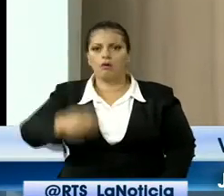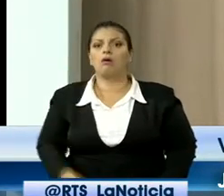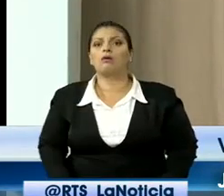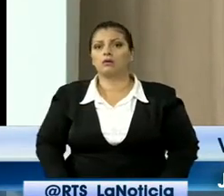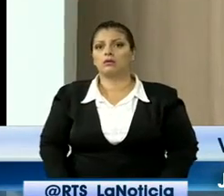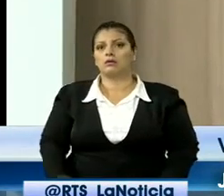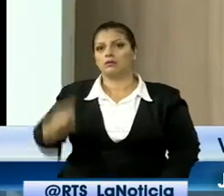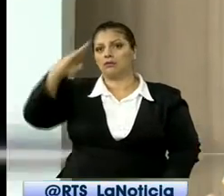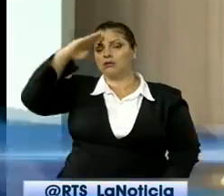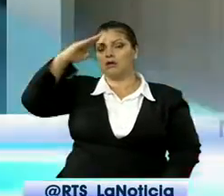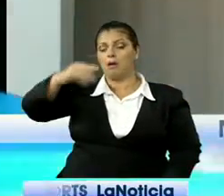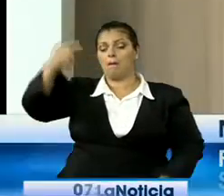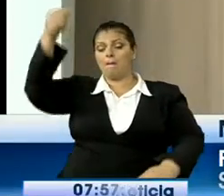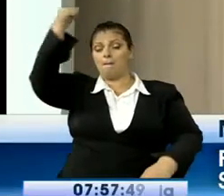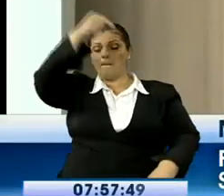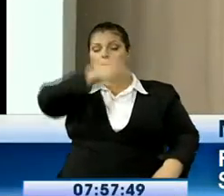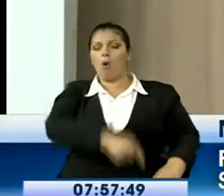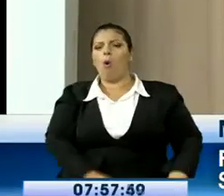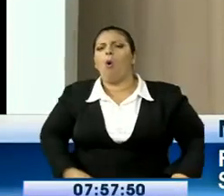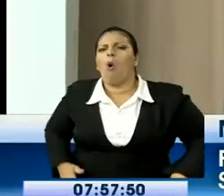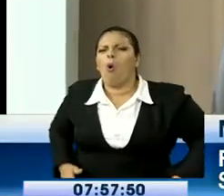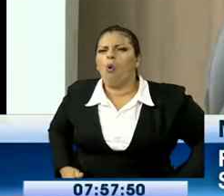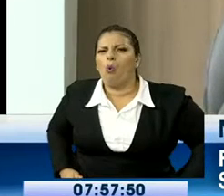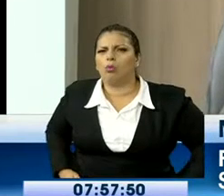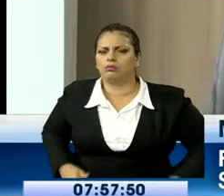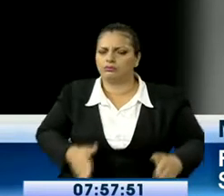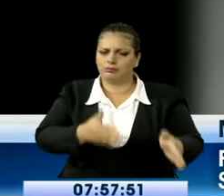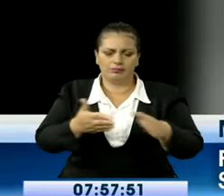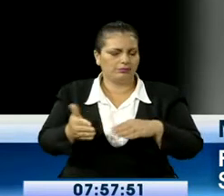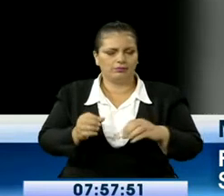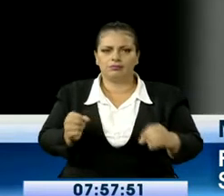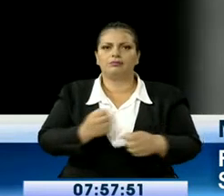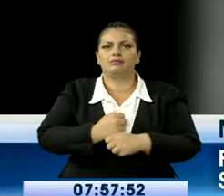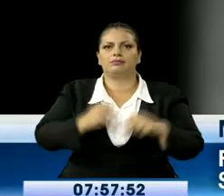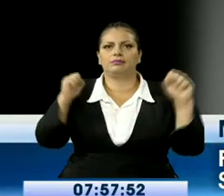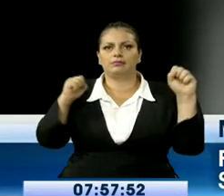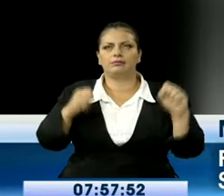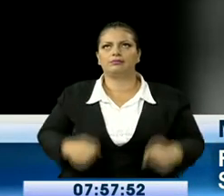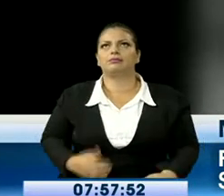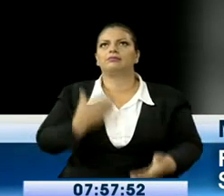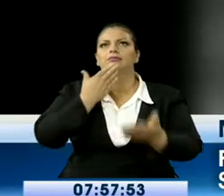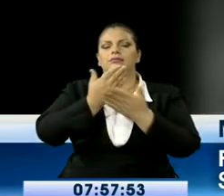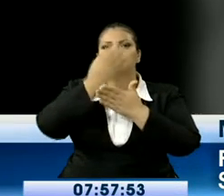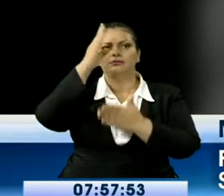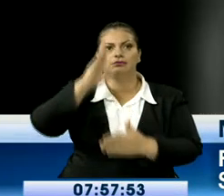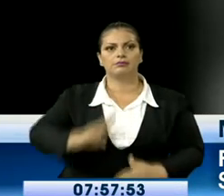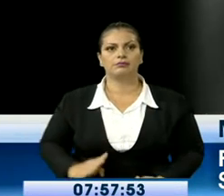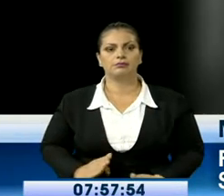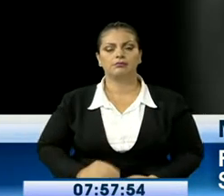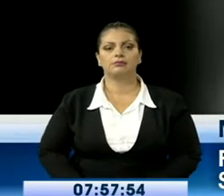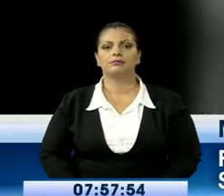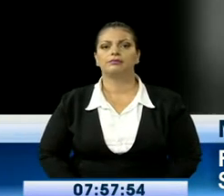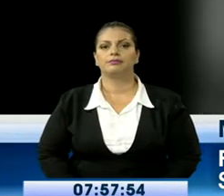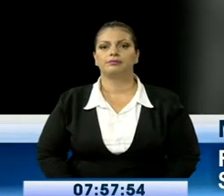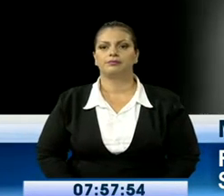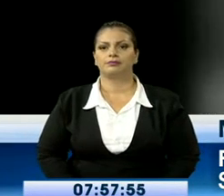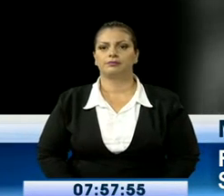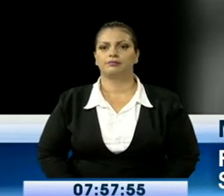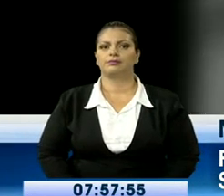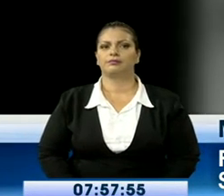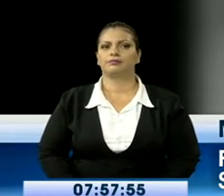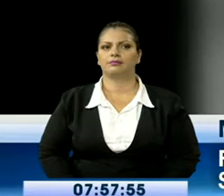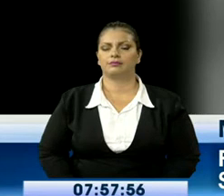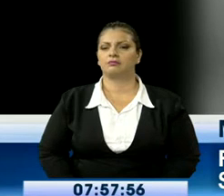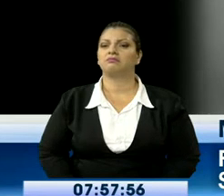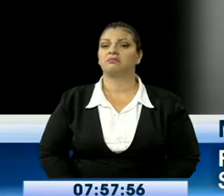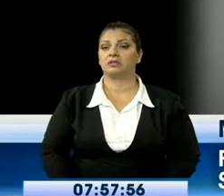órgano que pueda comprometer la vida del funcionario. El ataque fue contrarrestado por los uniformados. El responsable de los disparos cayó herido con